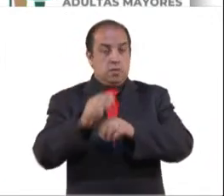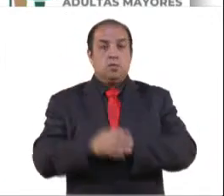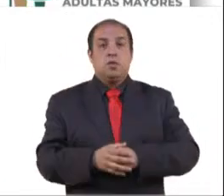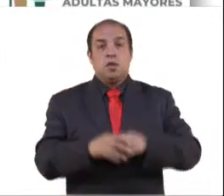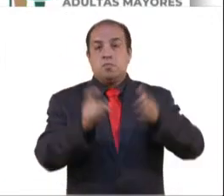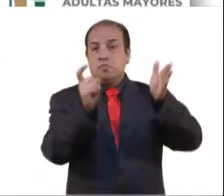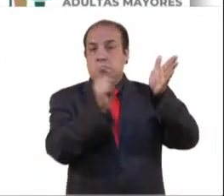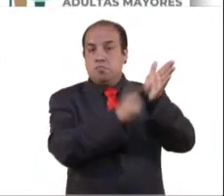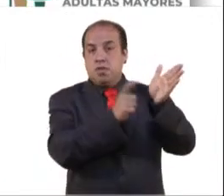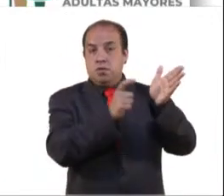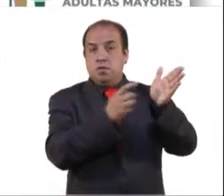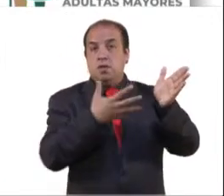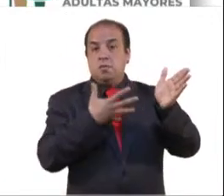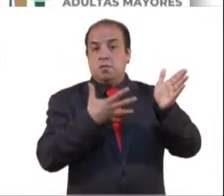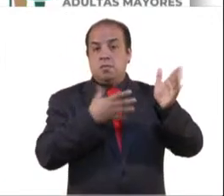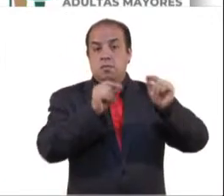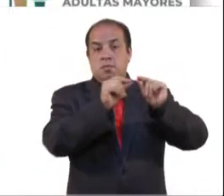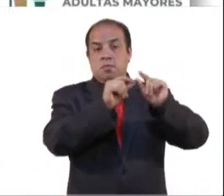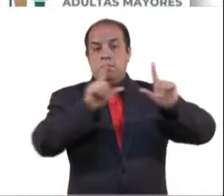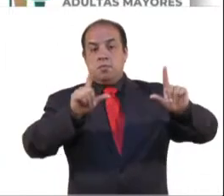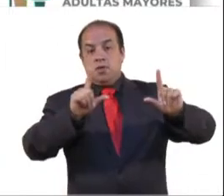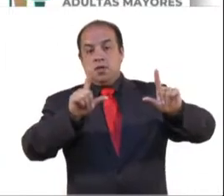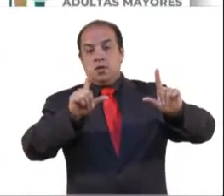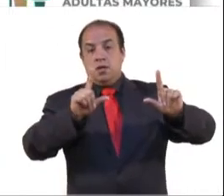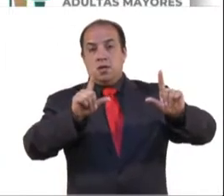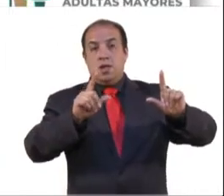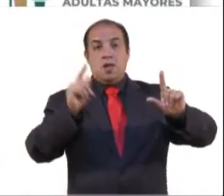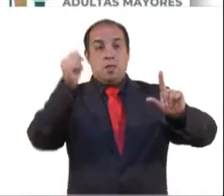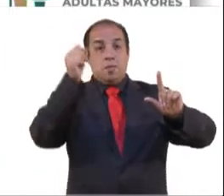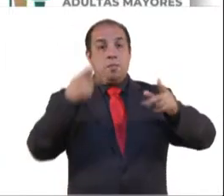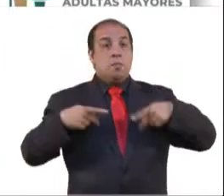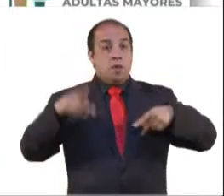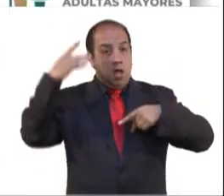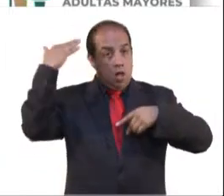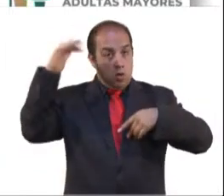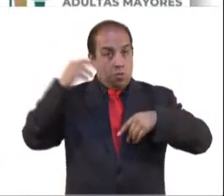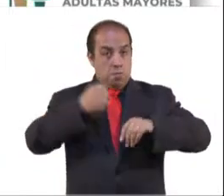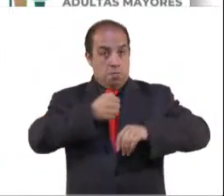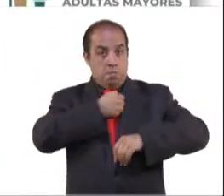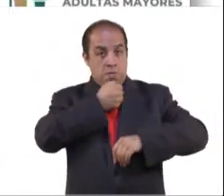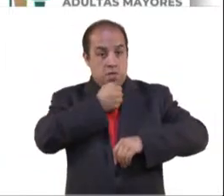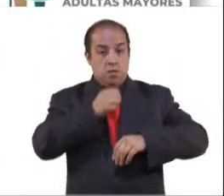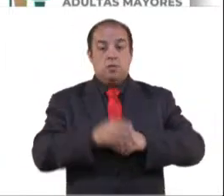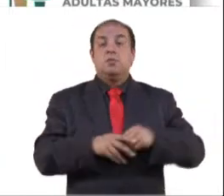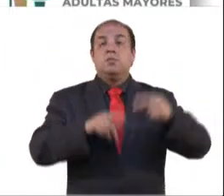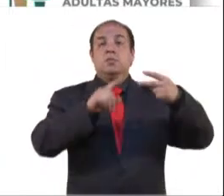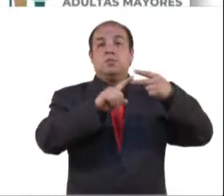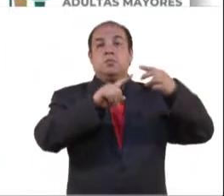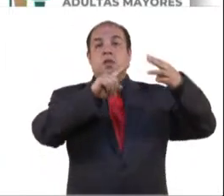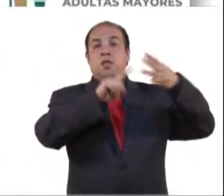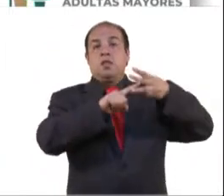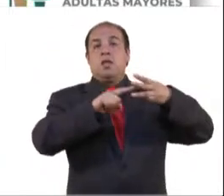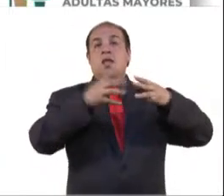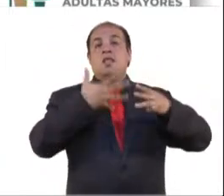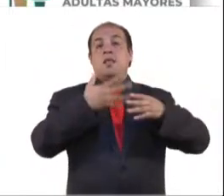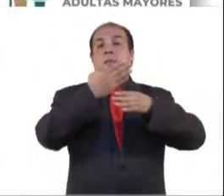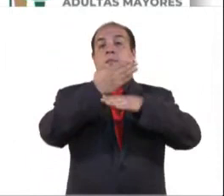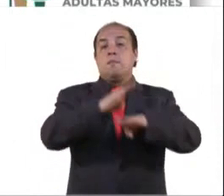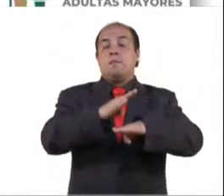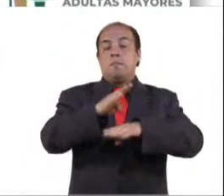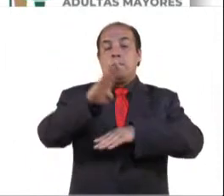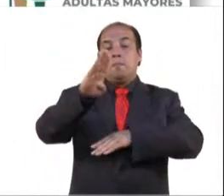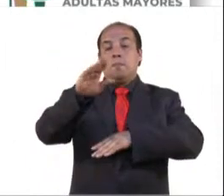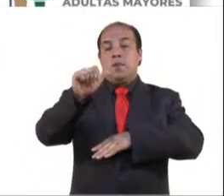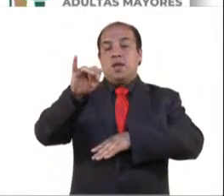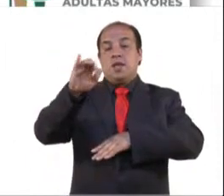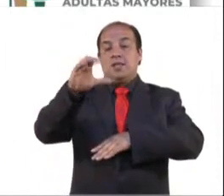va a aparecer el cuadro de la pensión del adulto mayor y otro recuadro que dice bancarización. Ahí con su